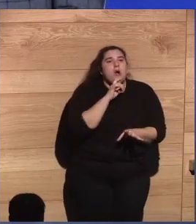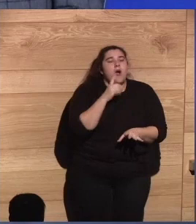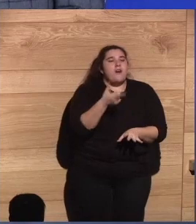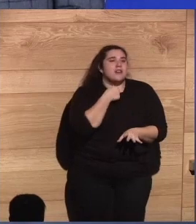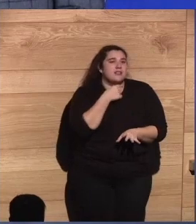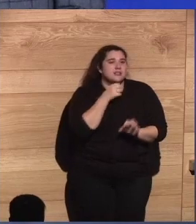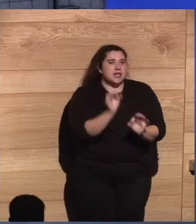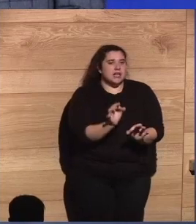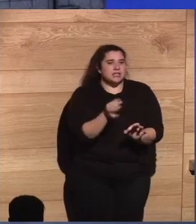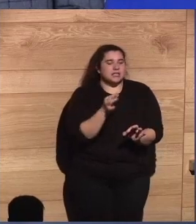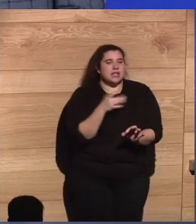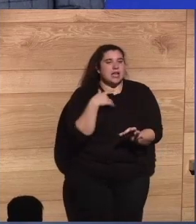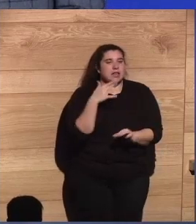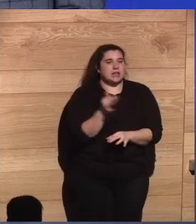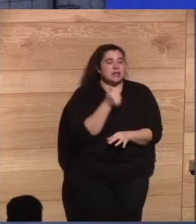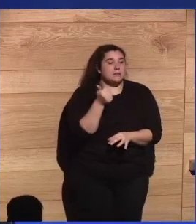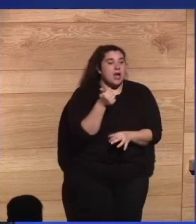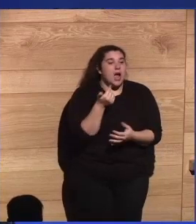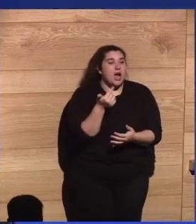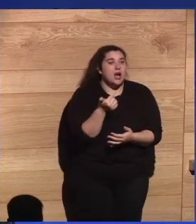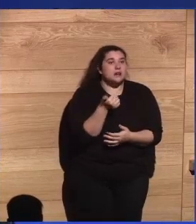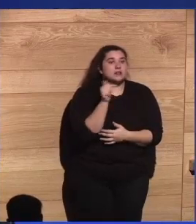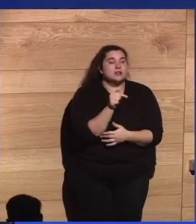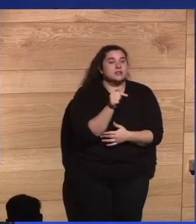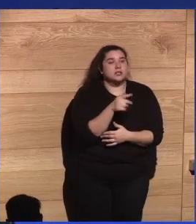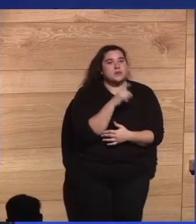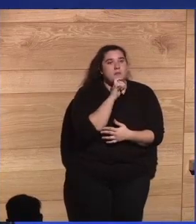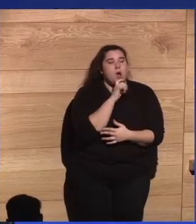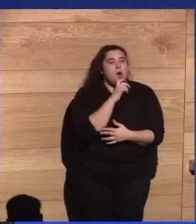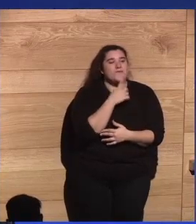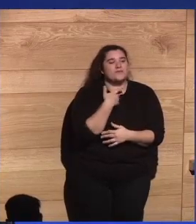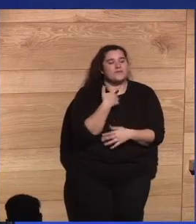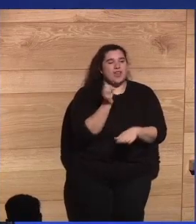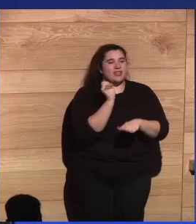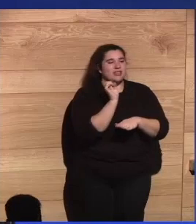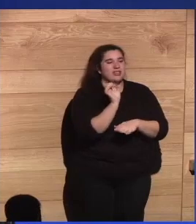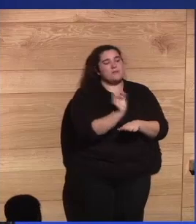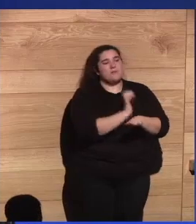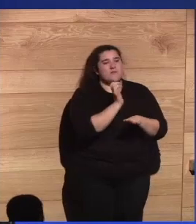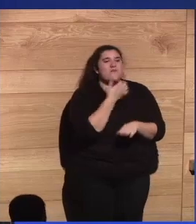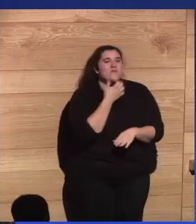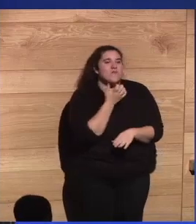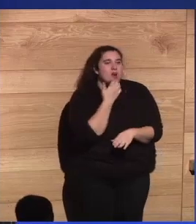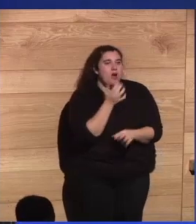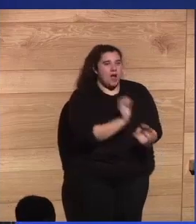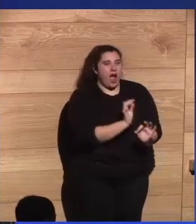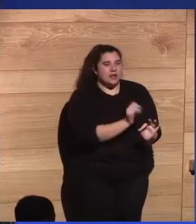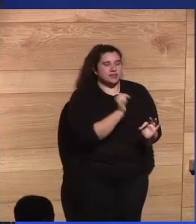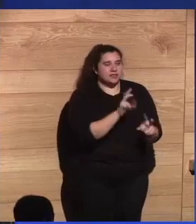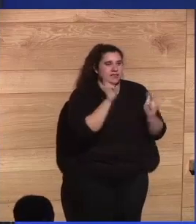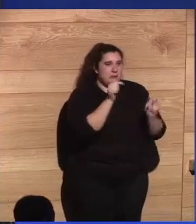grande, sobre todo en la figura del corregidor, que es ridiculizado con clase, pero es muy diferente su